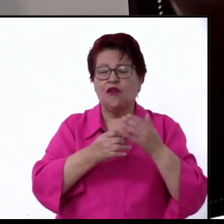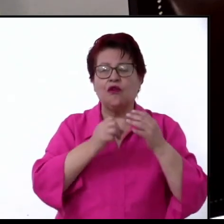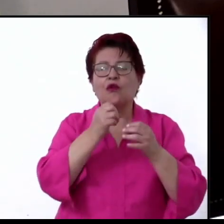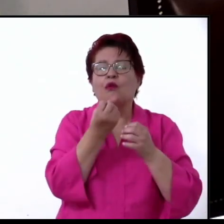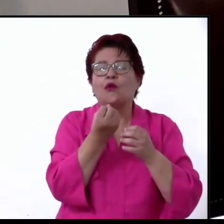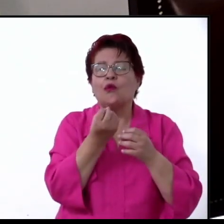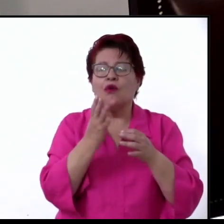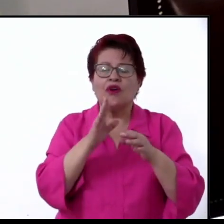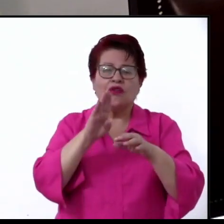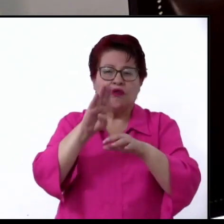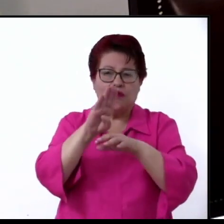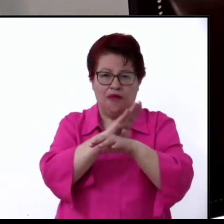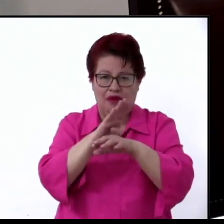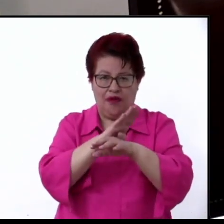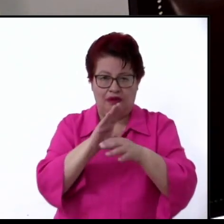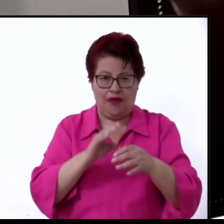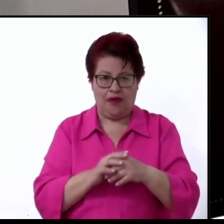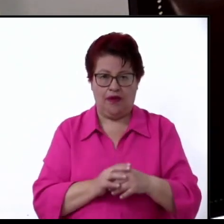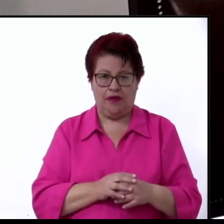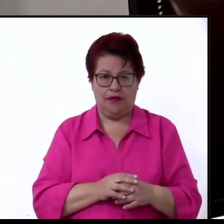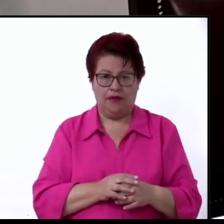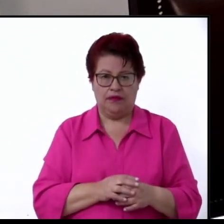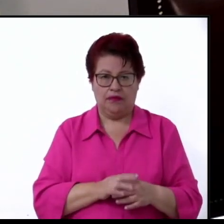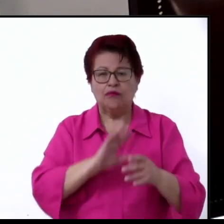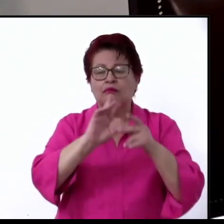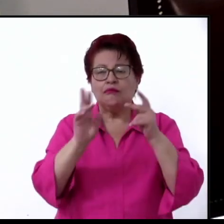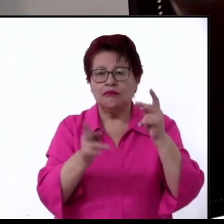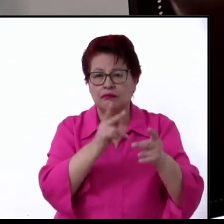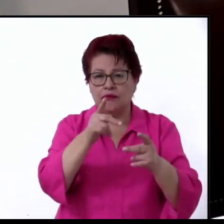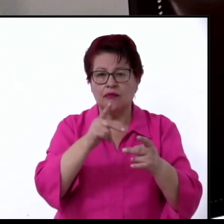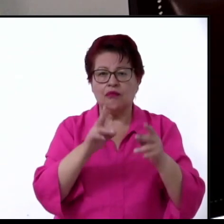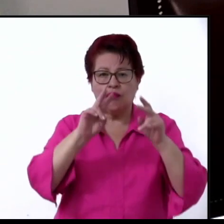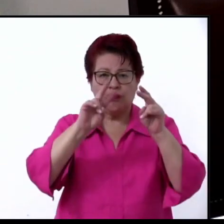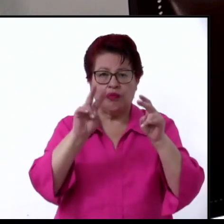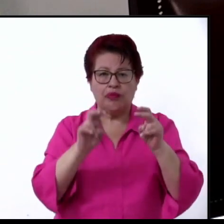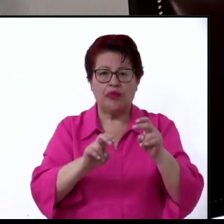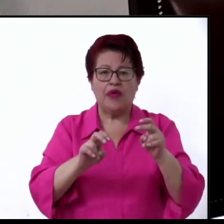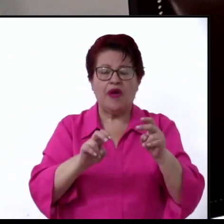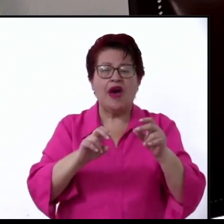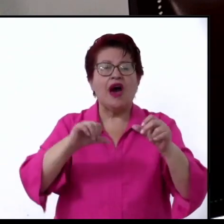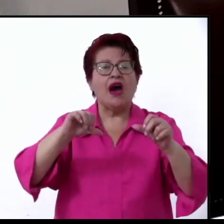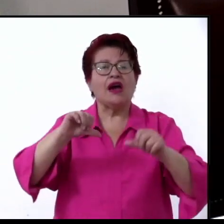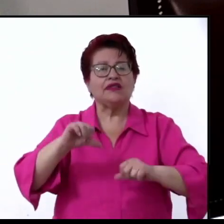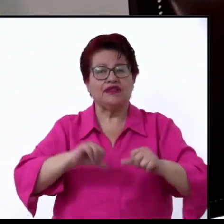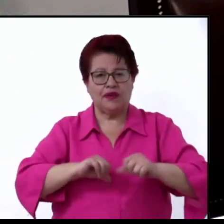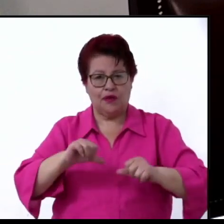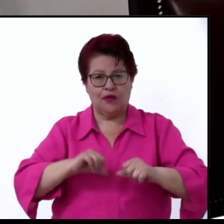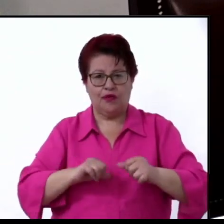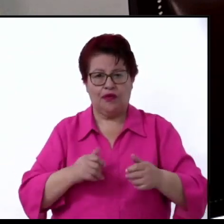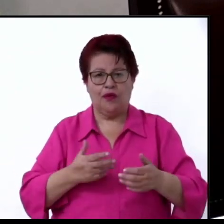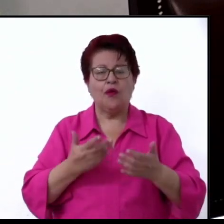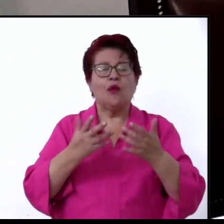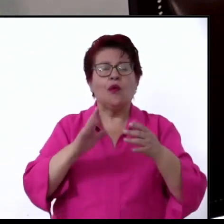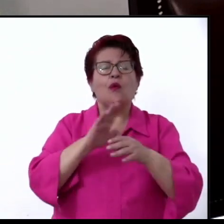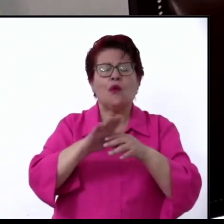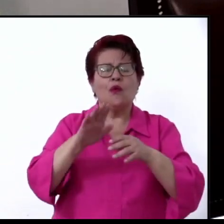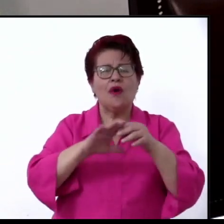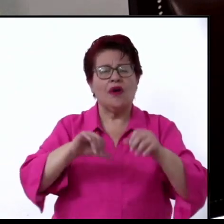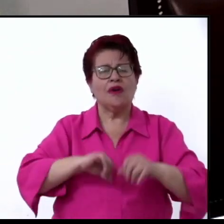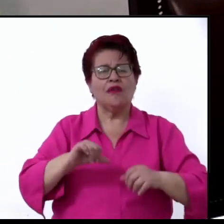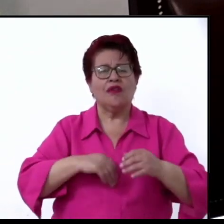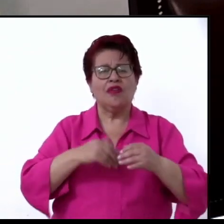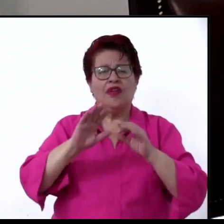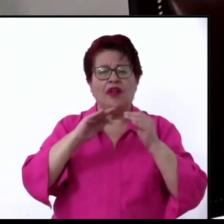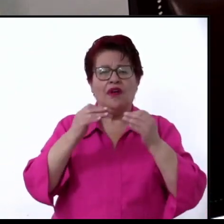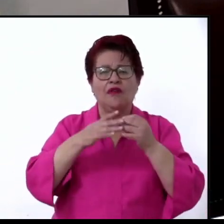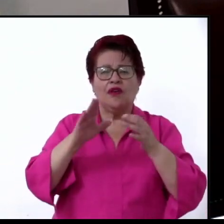sido los beneficiarios. Preguntarle en el tema de las acciones, ¿cuáles son las acciones de la